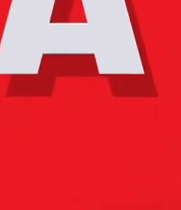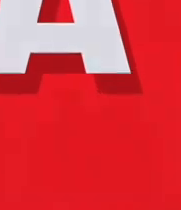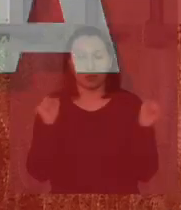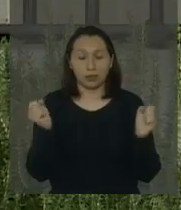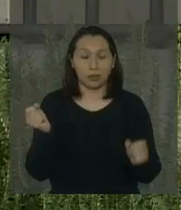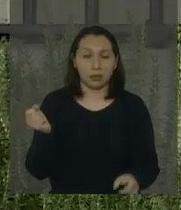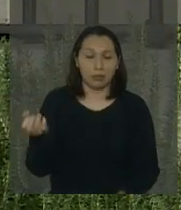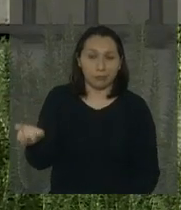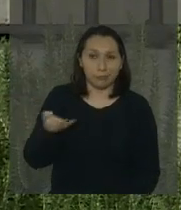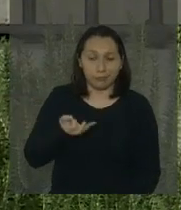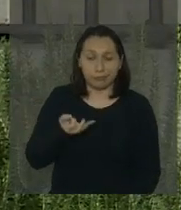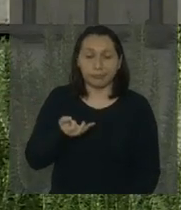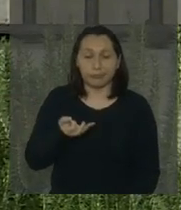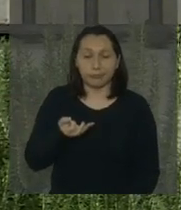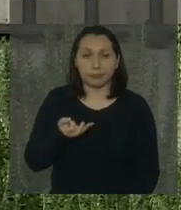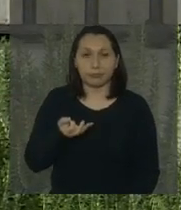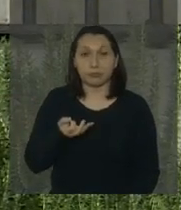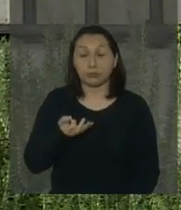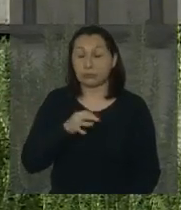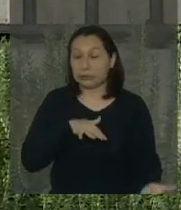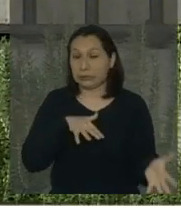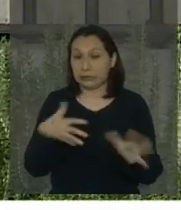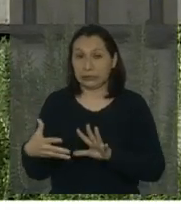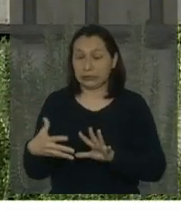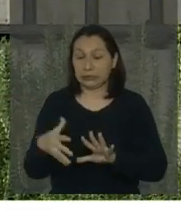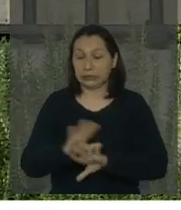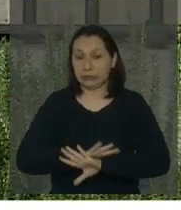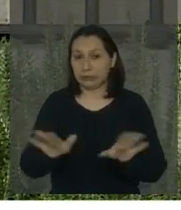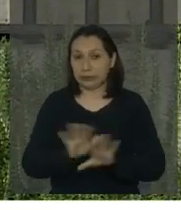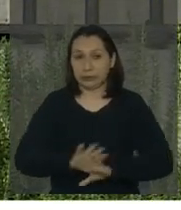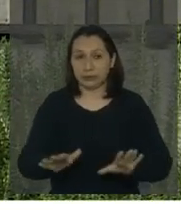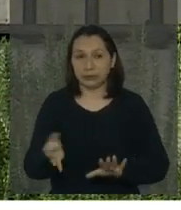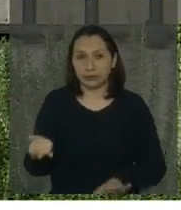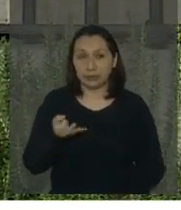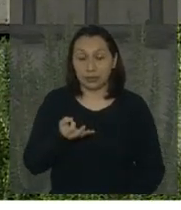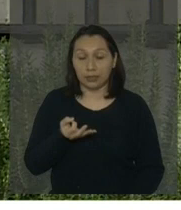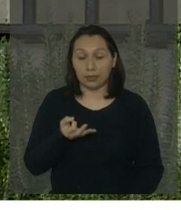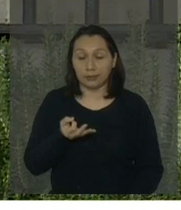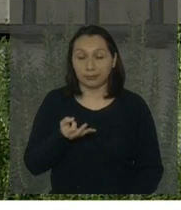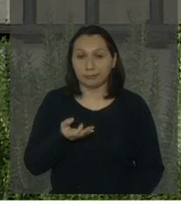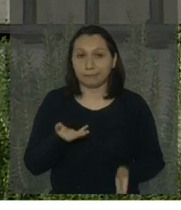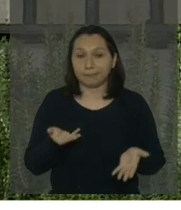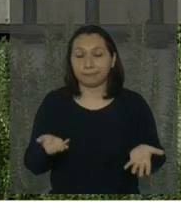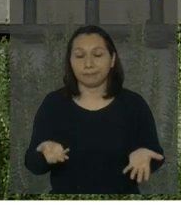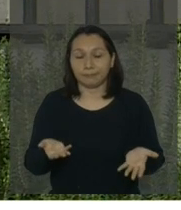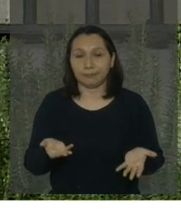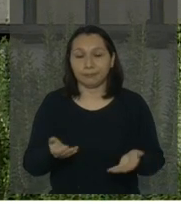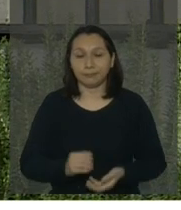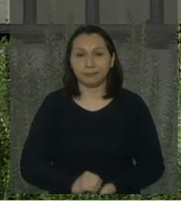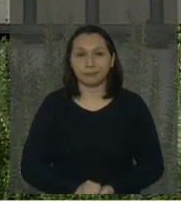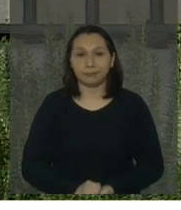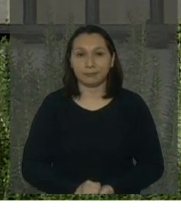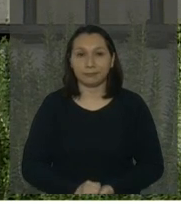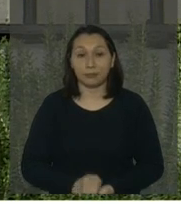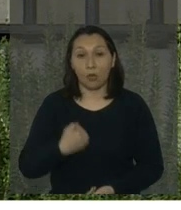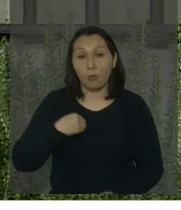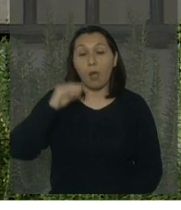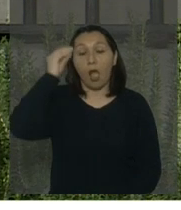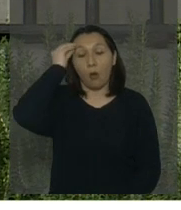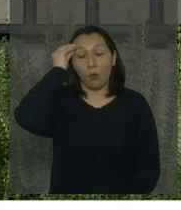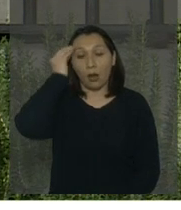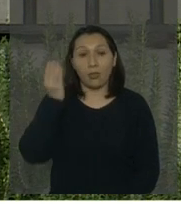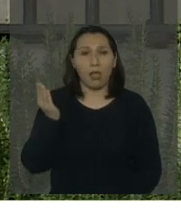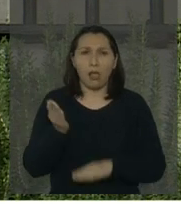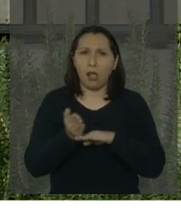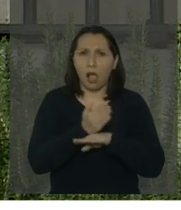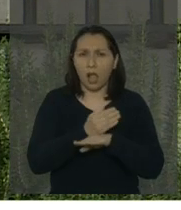rato María Basso, que está en una actividad relativa al proyecto La Jornada de 40 Horas. Escuchemos al presidente de la República. Me acuerdo antes